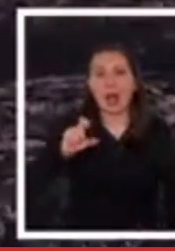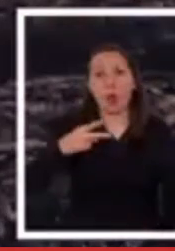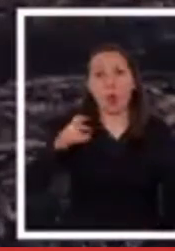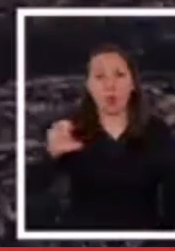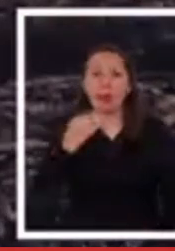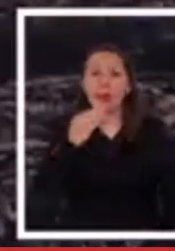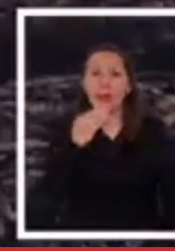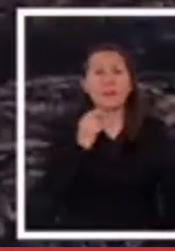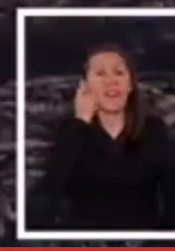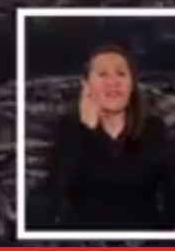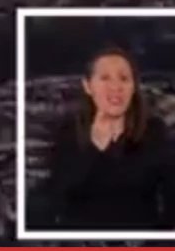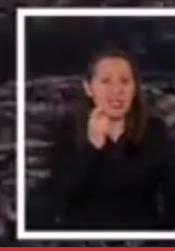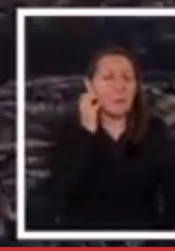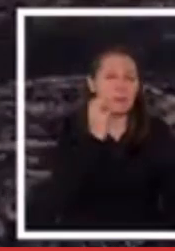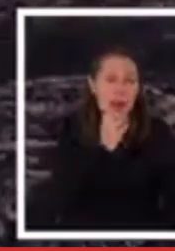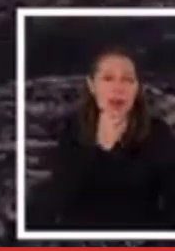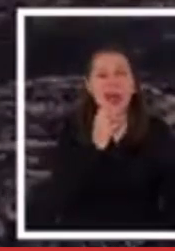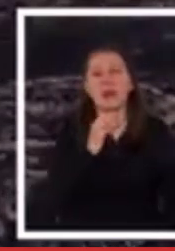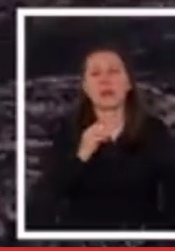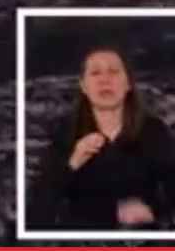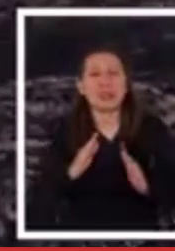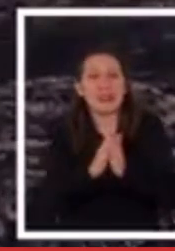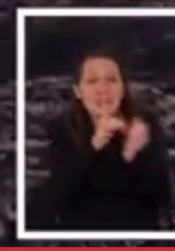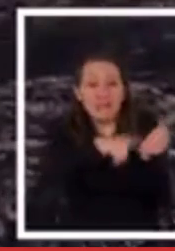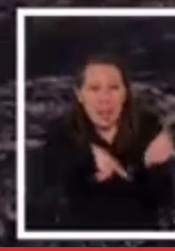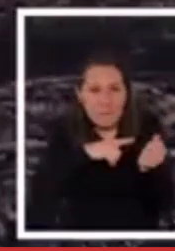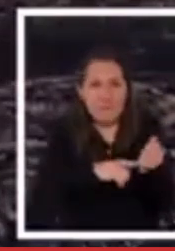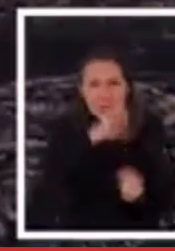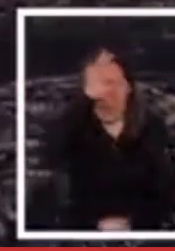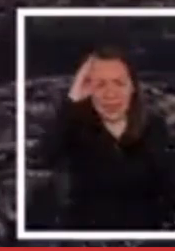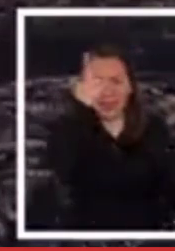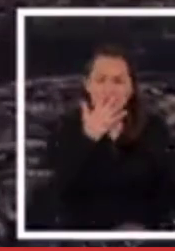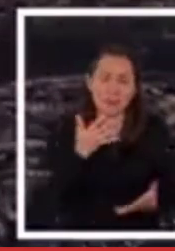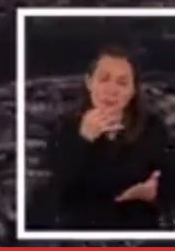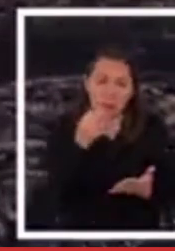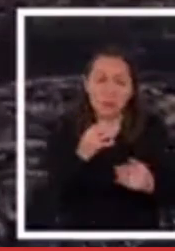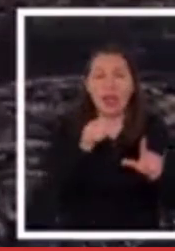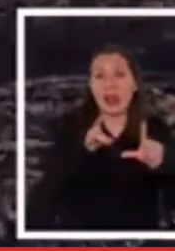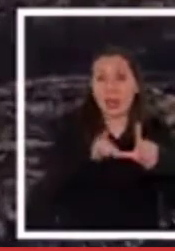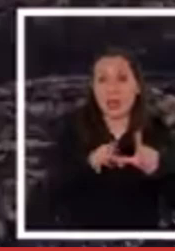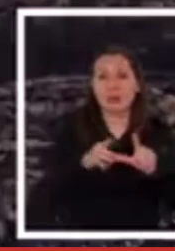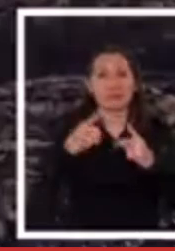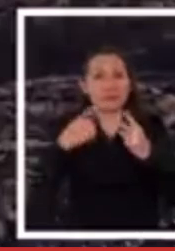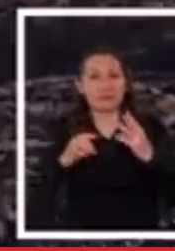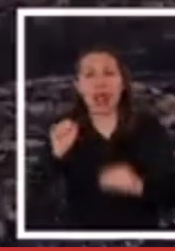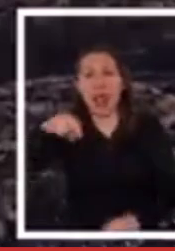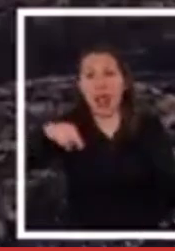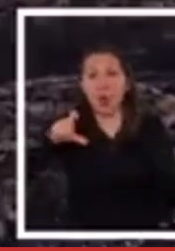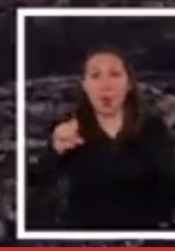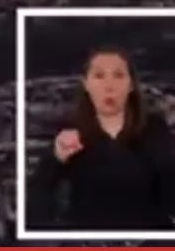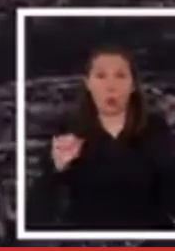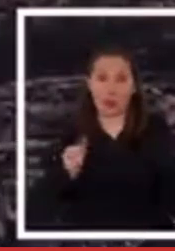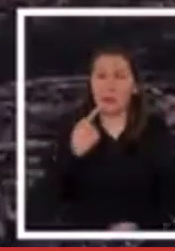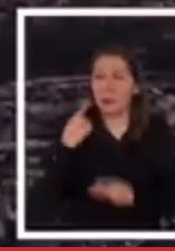en Villa Prada Sagrada Familia licantén en todos los territorios para qué decir Linares canal ancoa generó el río ancóa muchos